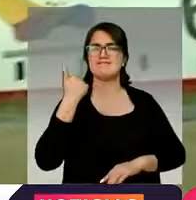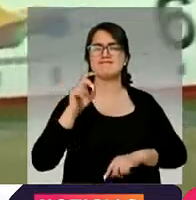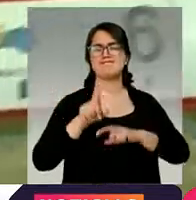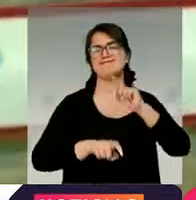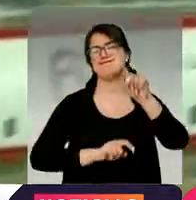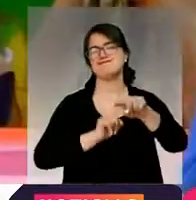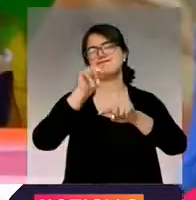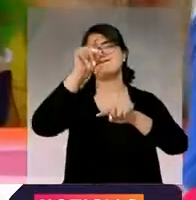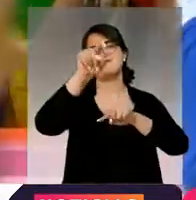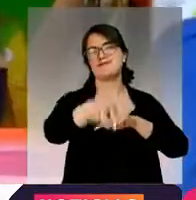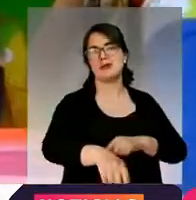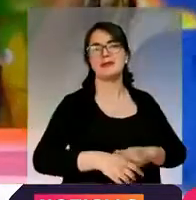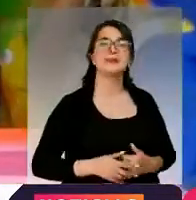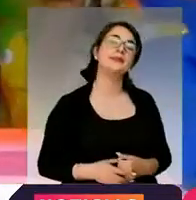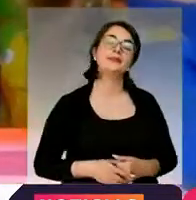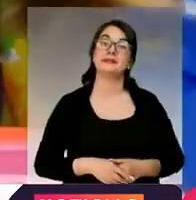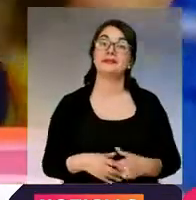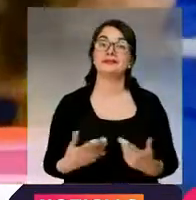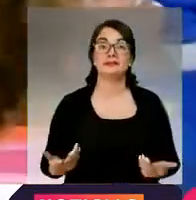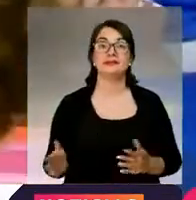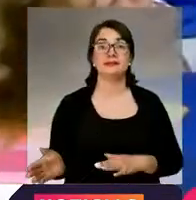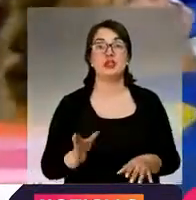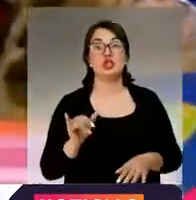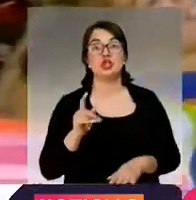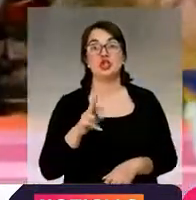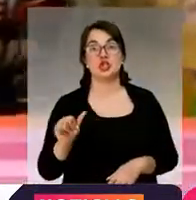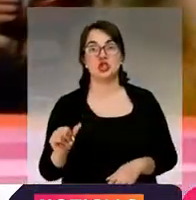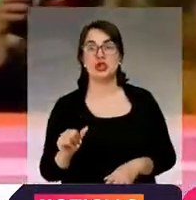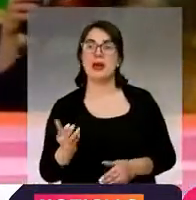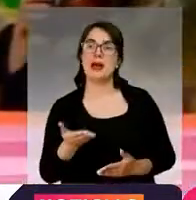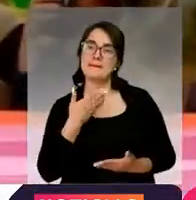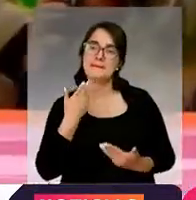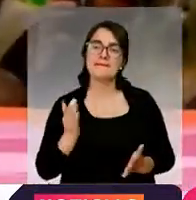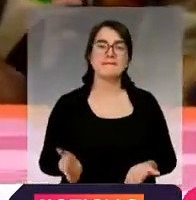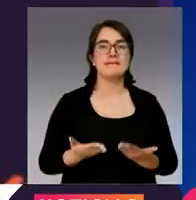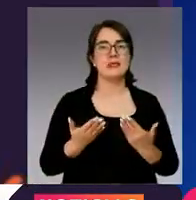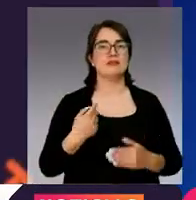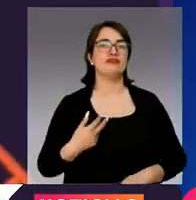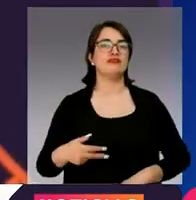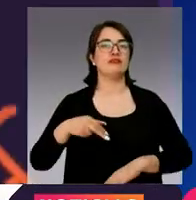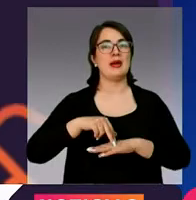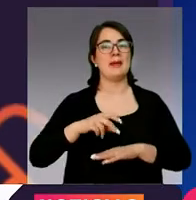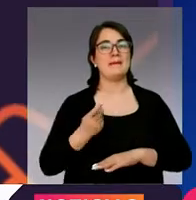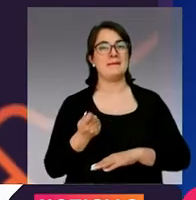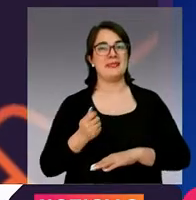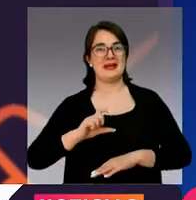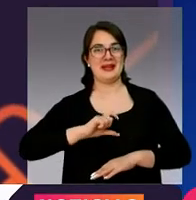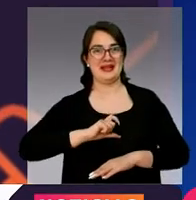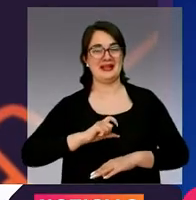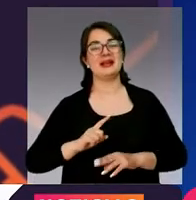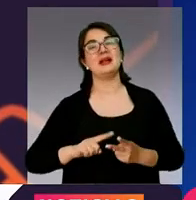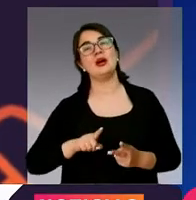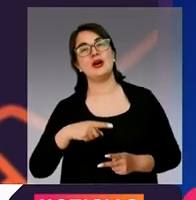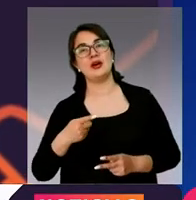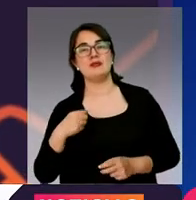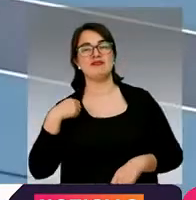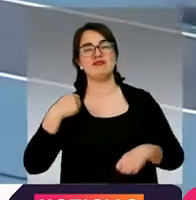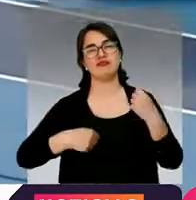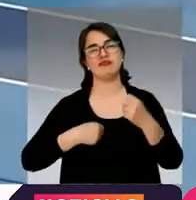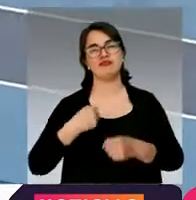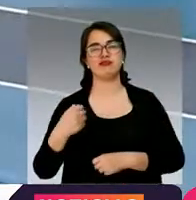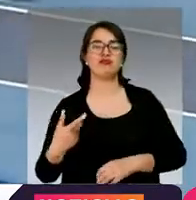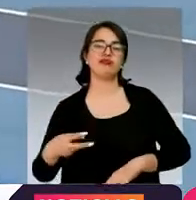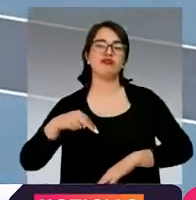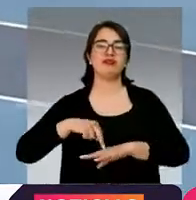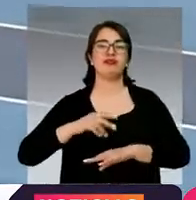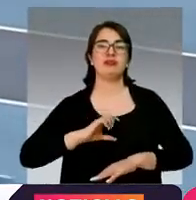época. Por su parte, Yuri Alvear mejoró su actuación y esta vez ganó plata. E Ingrid Valencia, en boxeo, alcanzó un bronce.